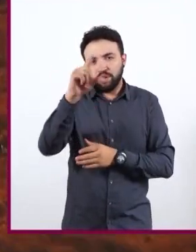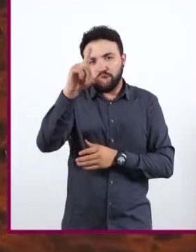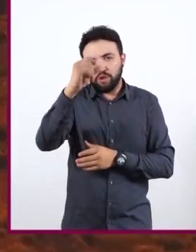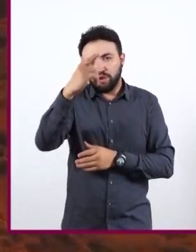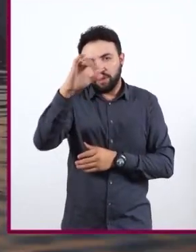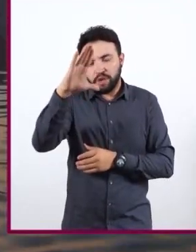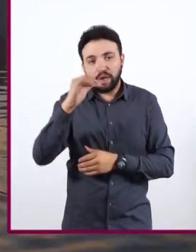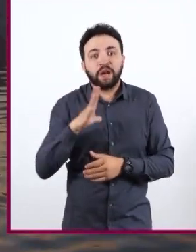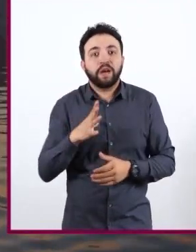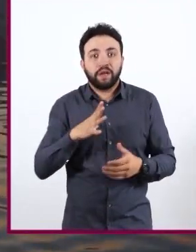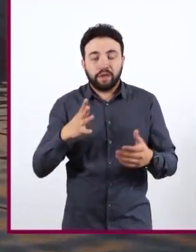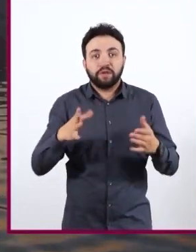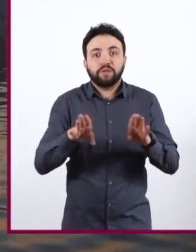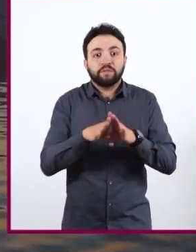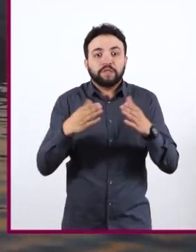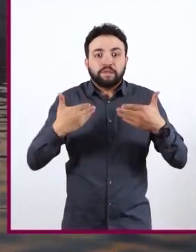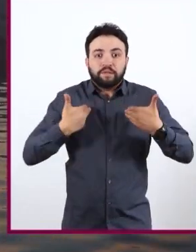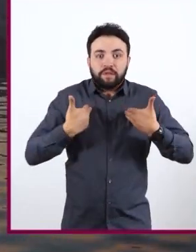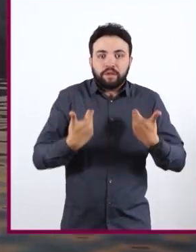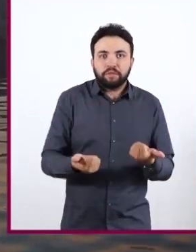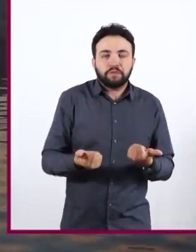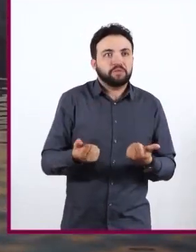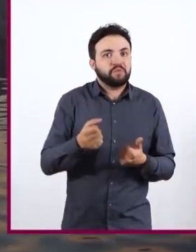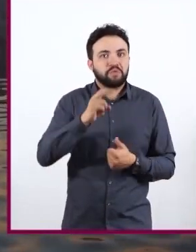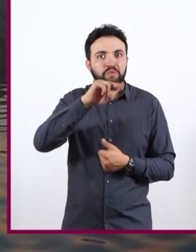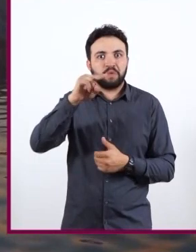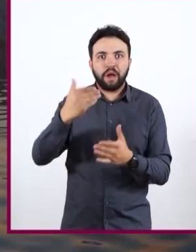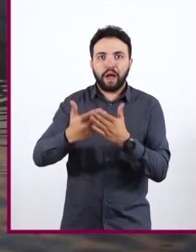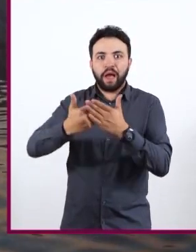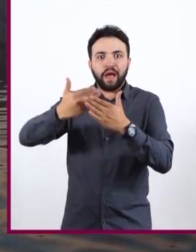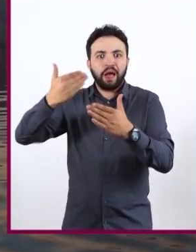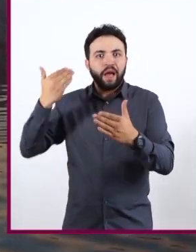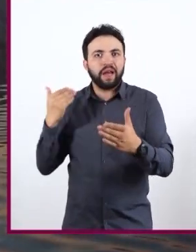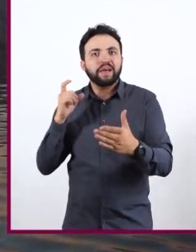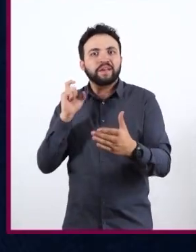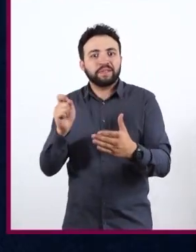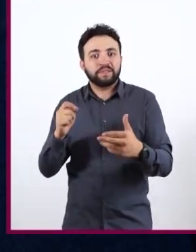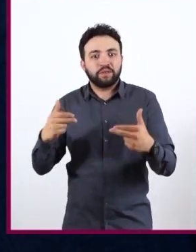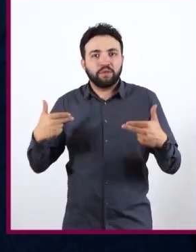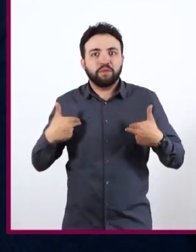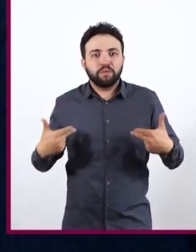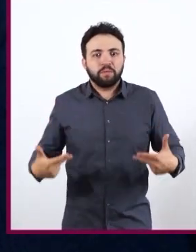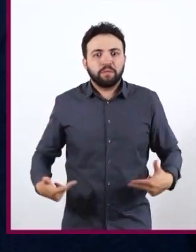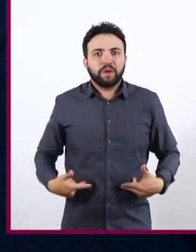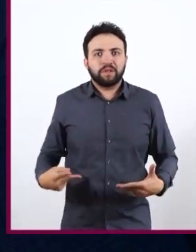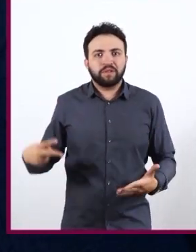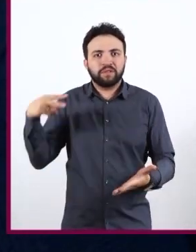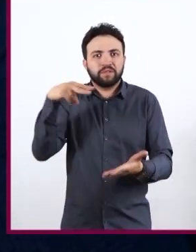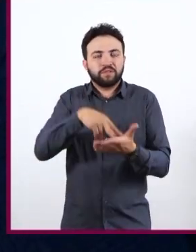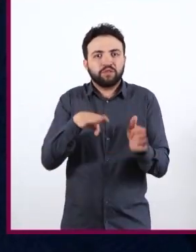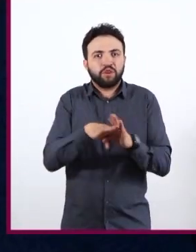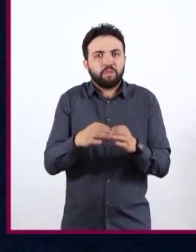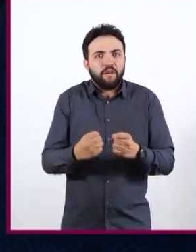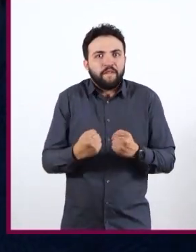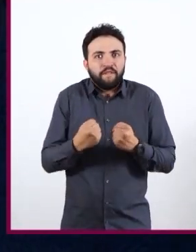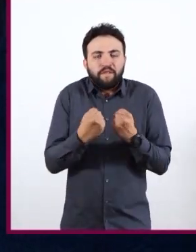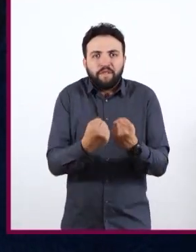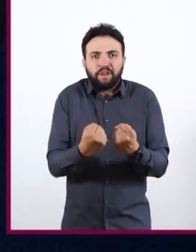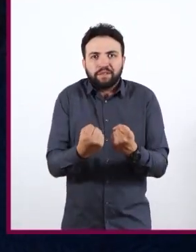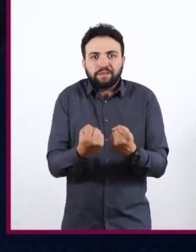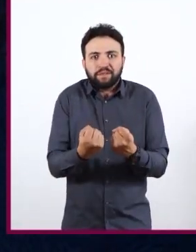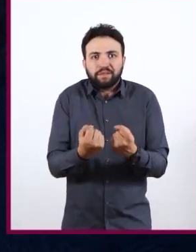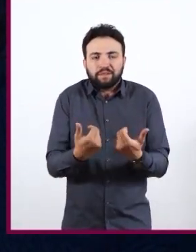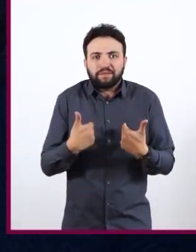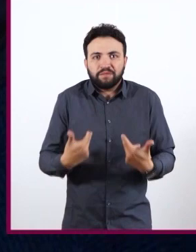de acuerdo en que nunca antes en la historia de la Tierra había ocurrido que una especie se convirtiera en una fuerza planetaria y que además